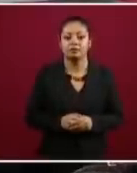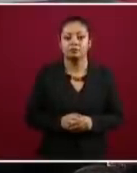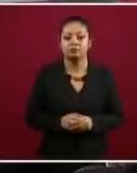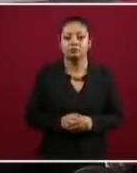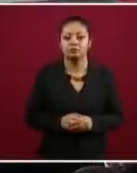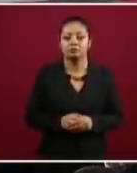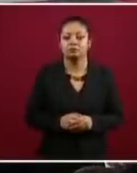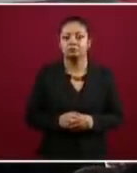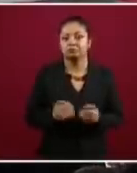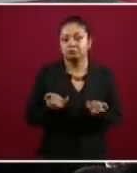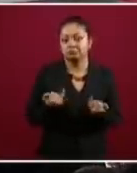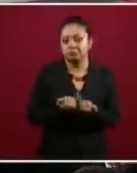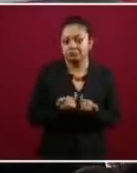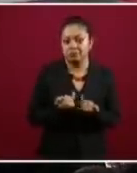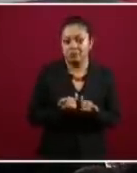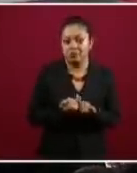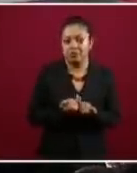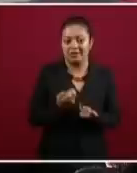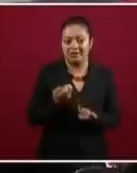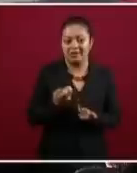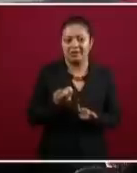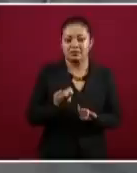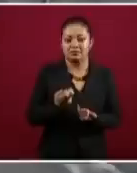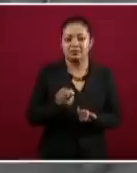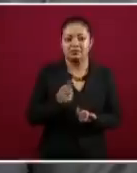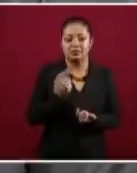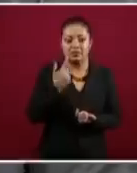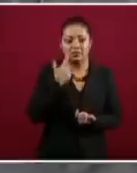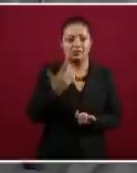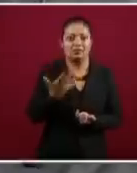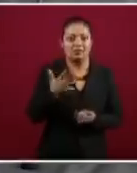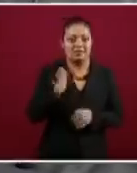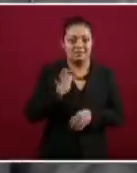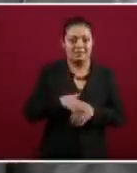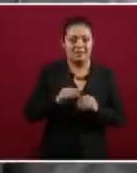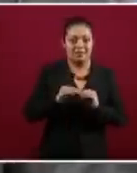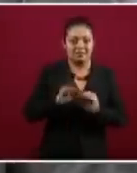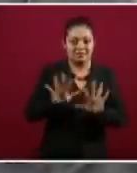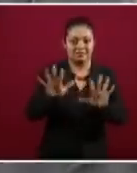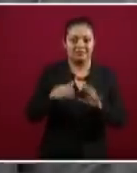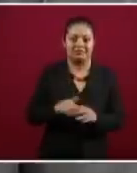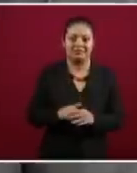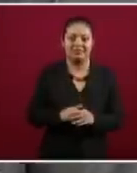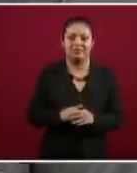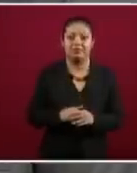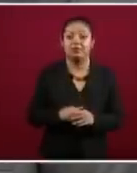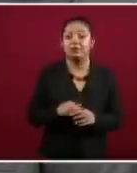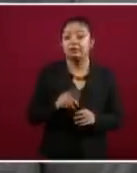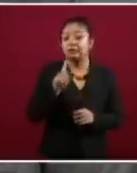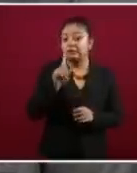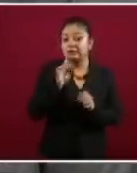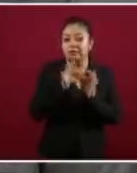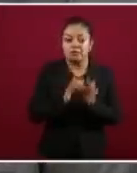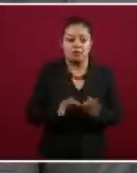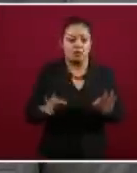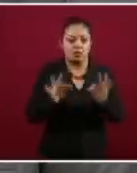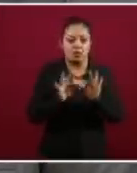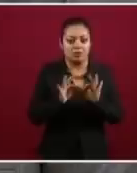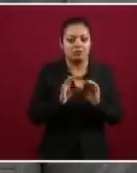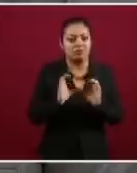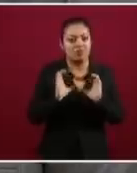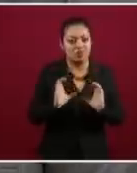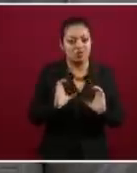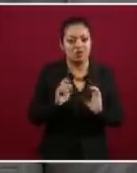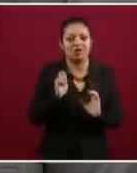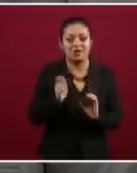le va a dar mucha vida. Todo esto cuidando el medio ambiente,